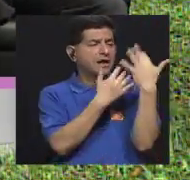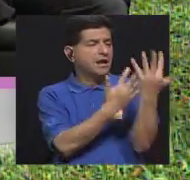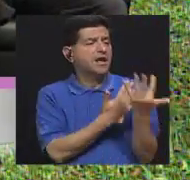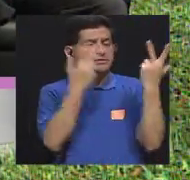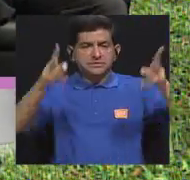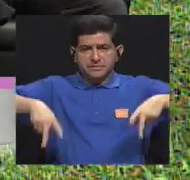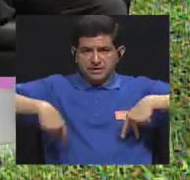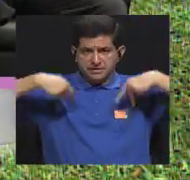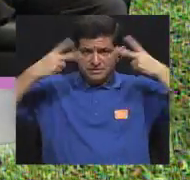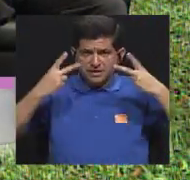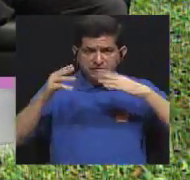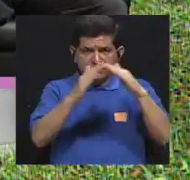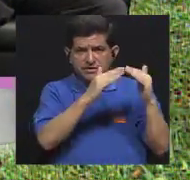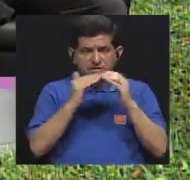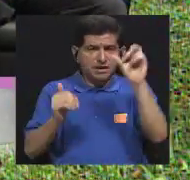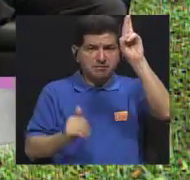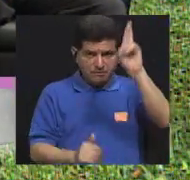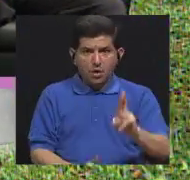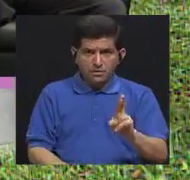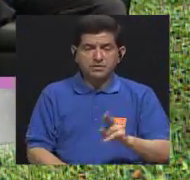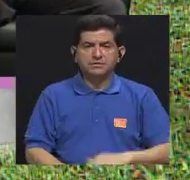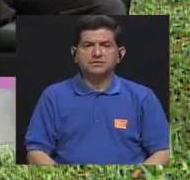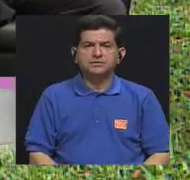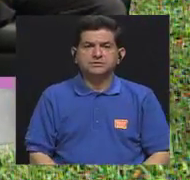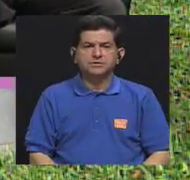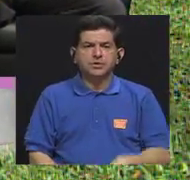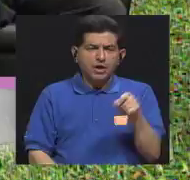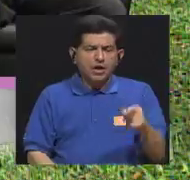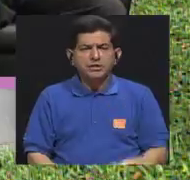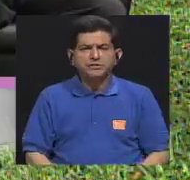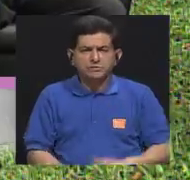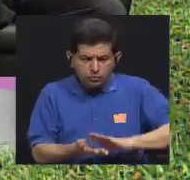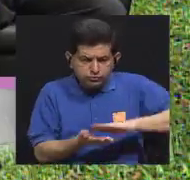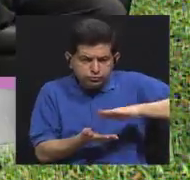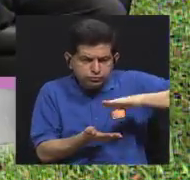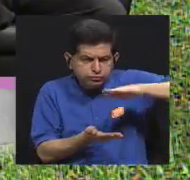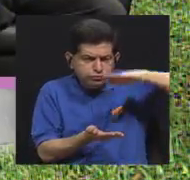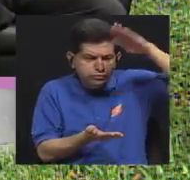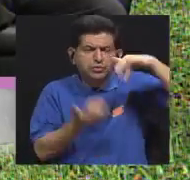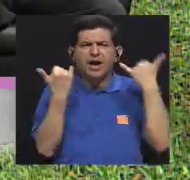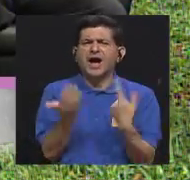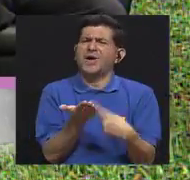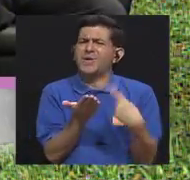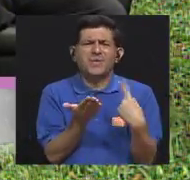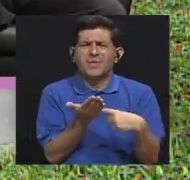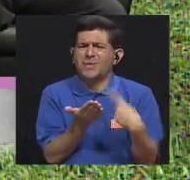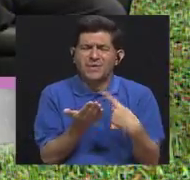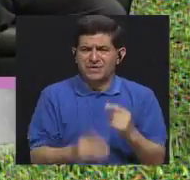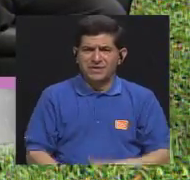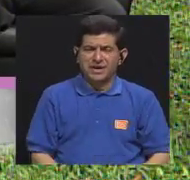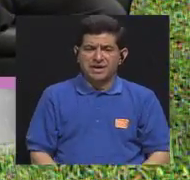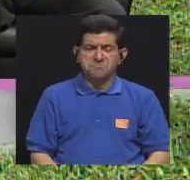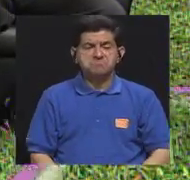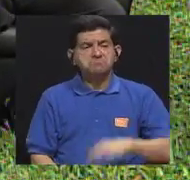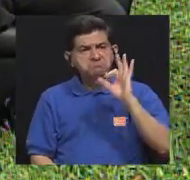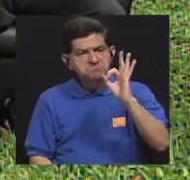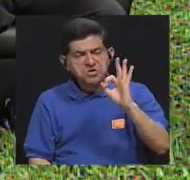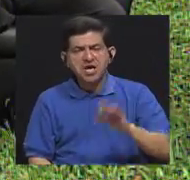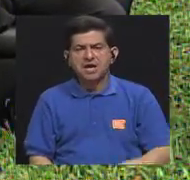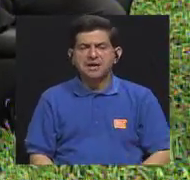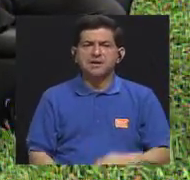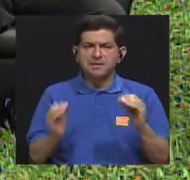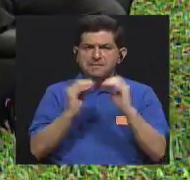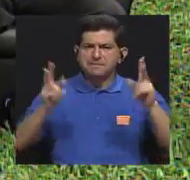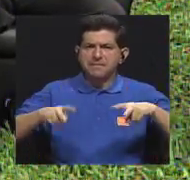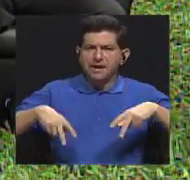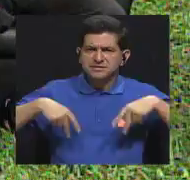de vida en la población costarricense pues ha ido en aumento y ahora lo que se discute mucho es, bueno, está bien, estamos viviendo